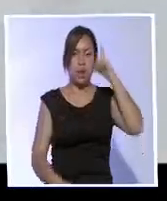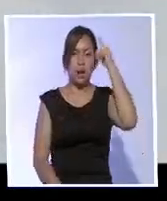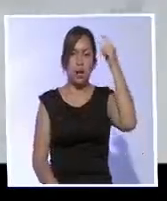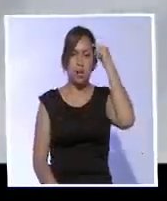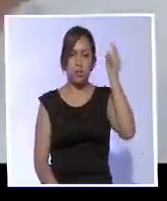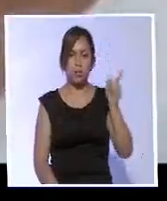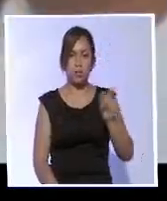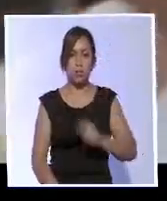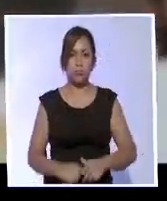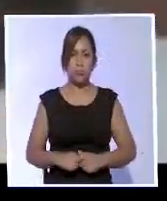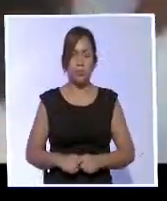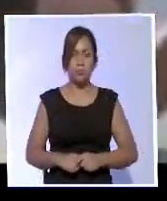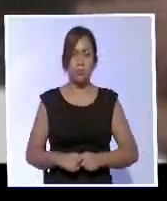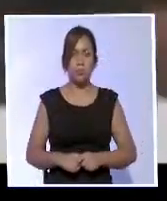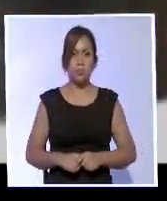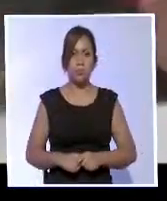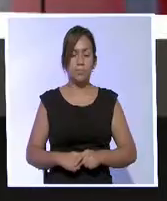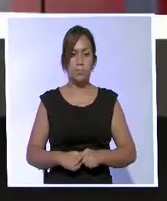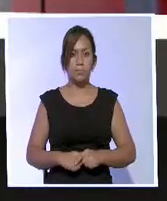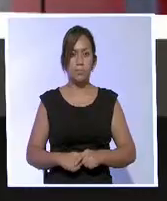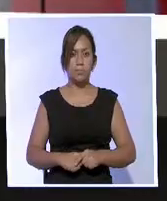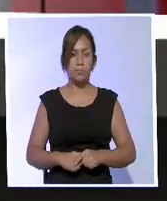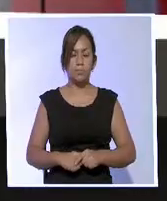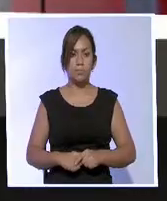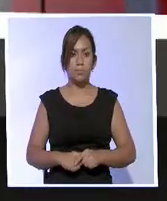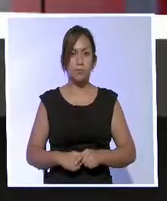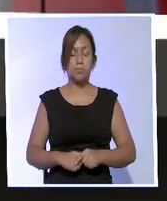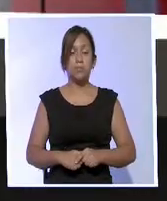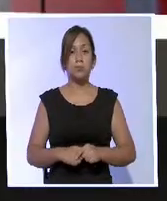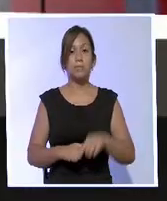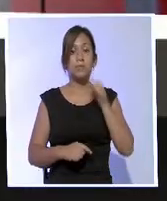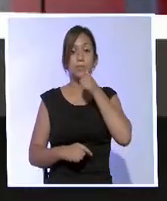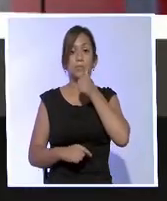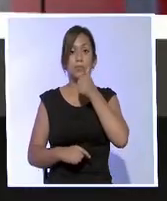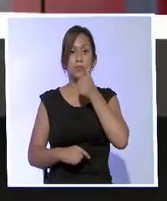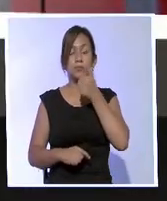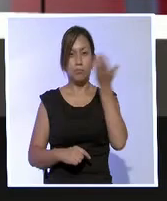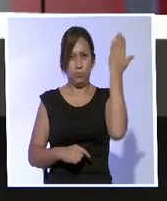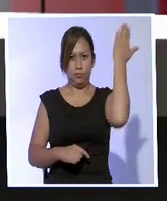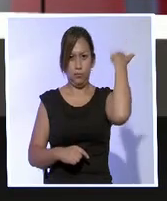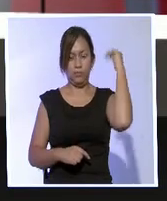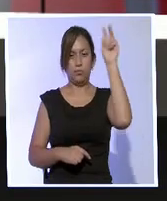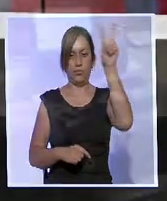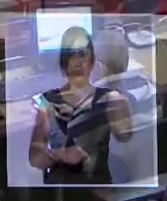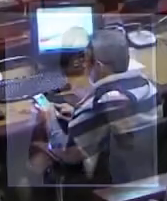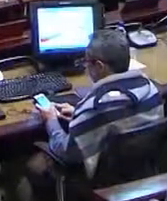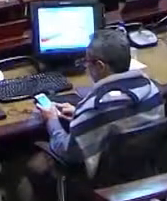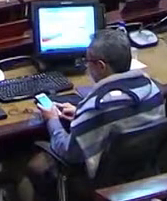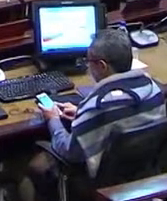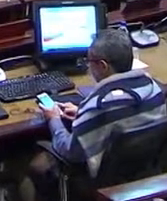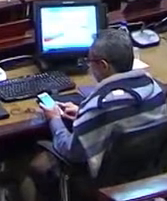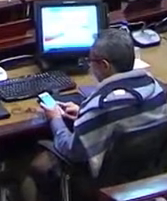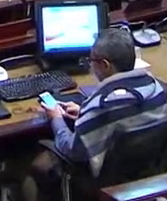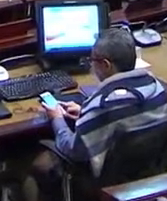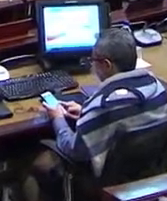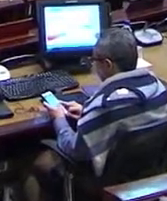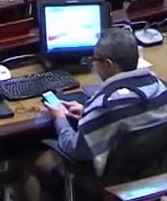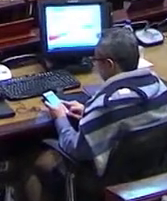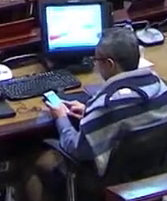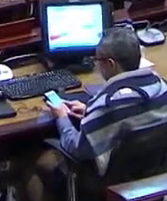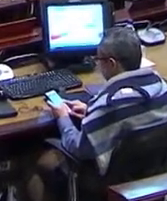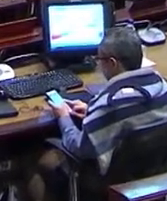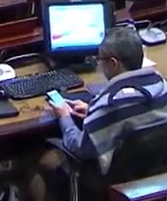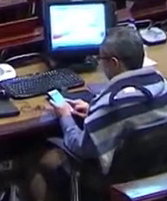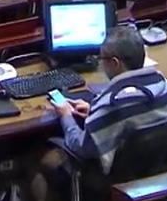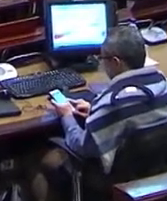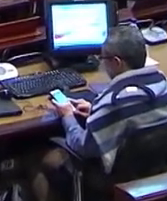ricardo bravo te viene noticias la tarde del pasado viernes la asamblea nacional remitió al ejecutivo el proyecto de ley para